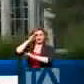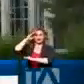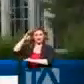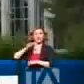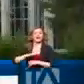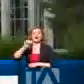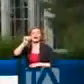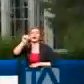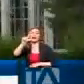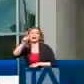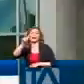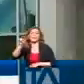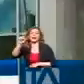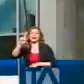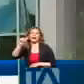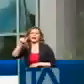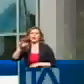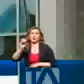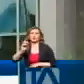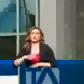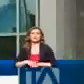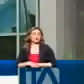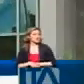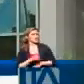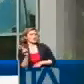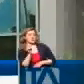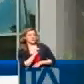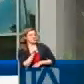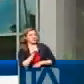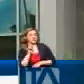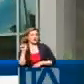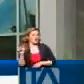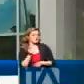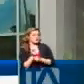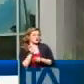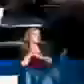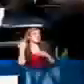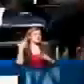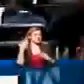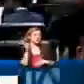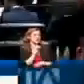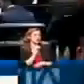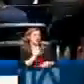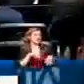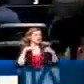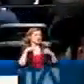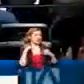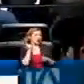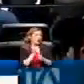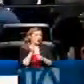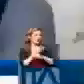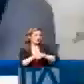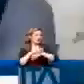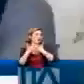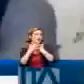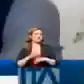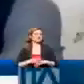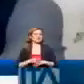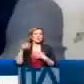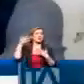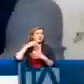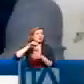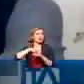su caso involucra cuestiones políticas. Incluso borrará su información de su base de datos. En diciembre pasado, también dentro del caso